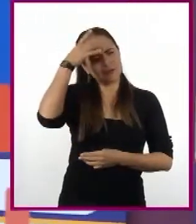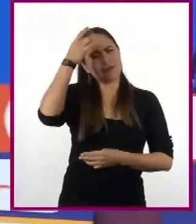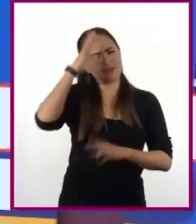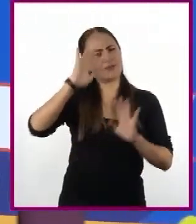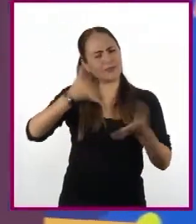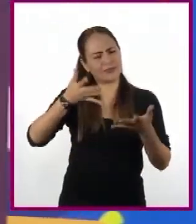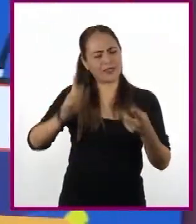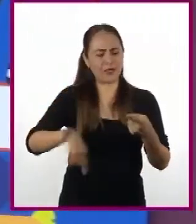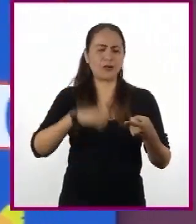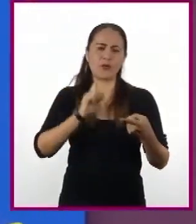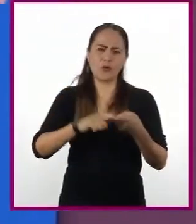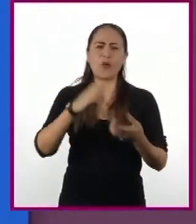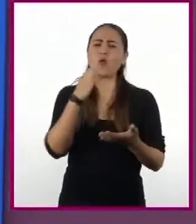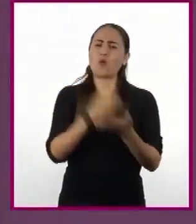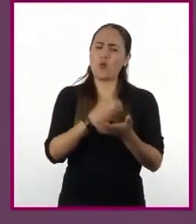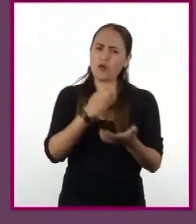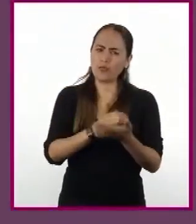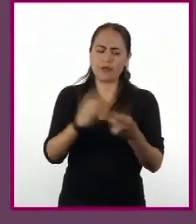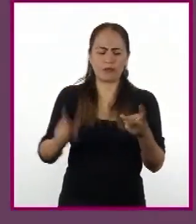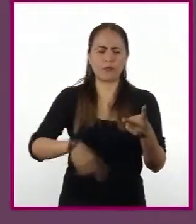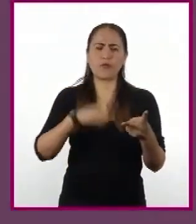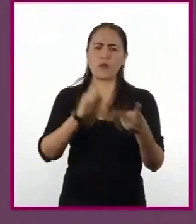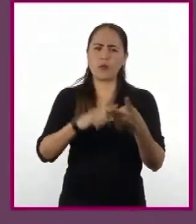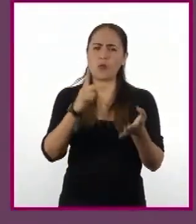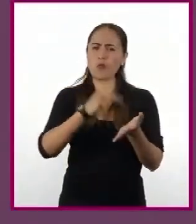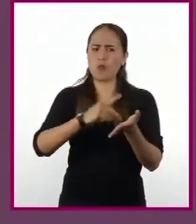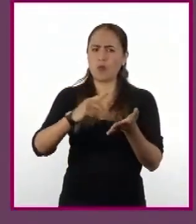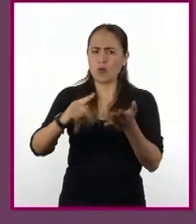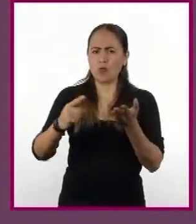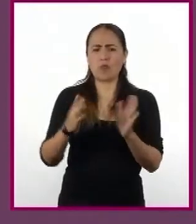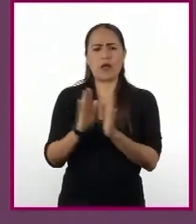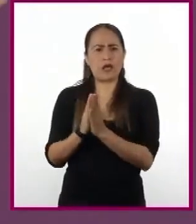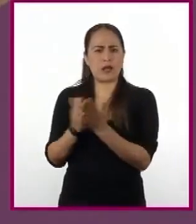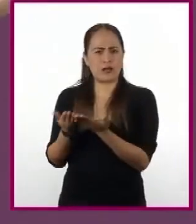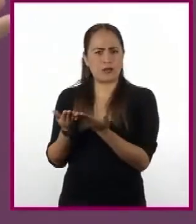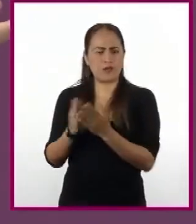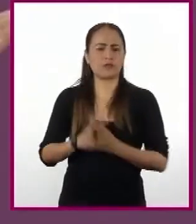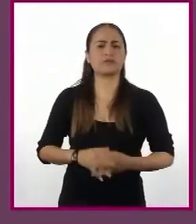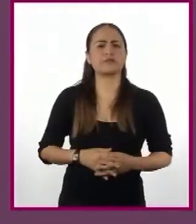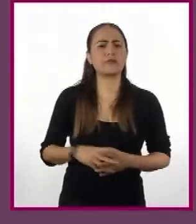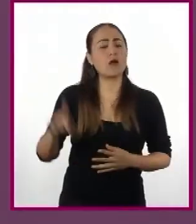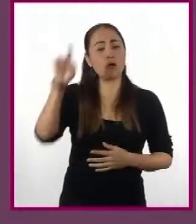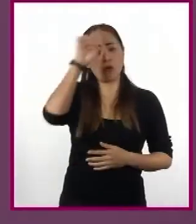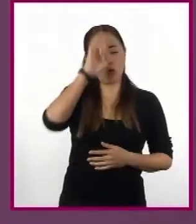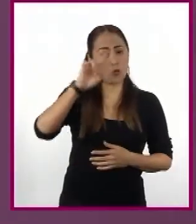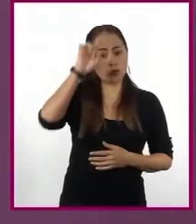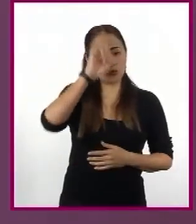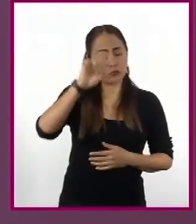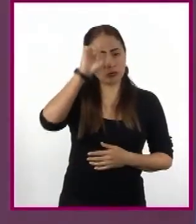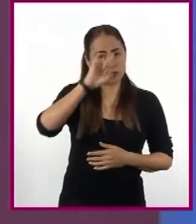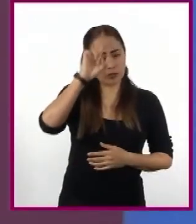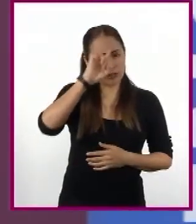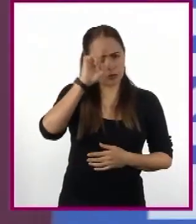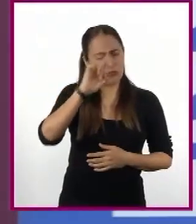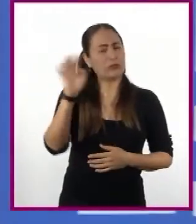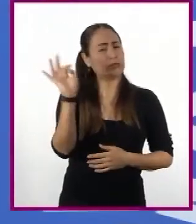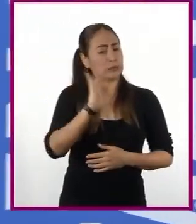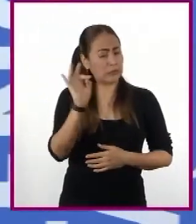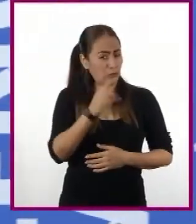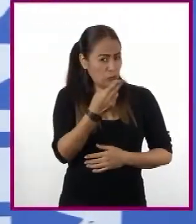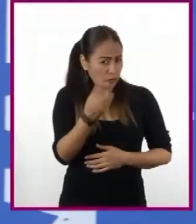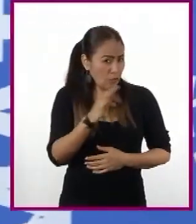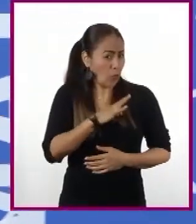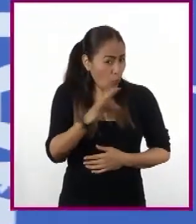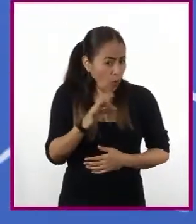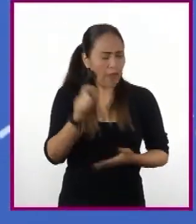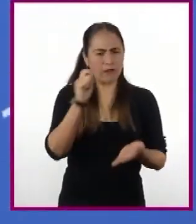son cuaderno, bolígrafo y su libro de texto. Les sugerimos que en la medida de lo posible tomen